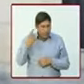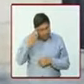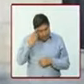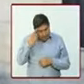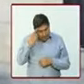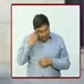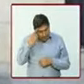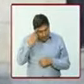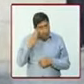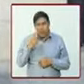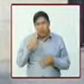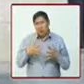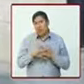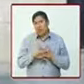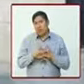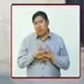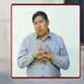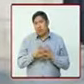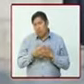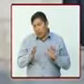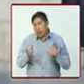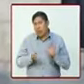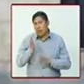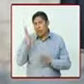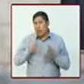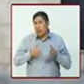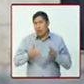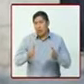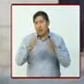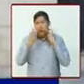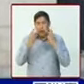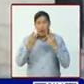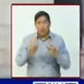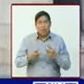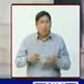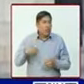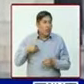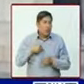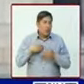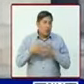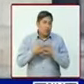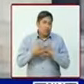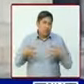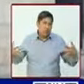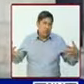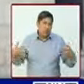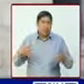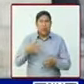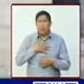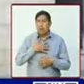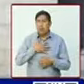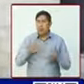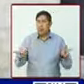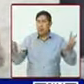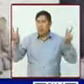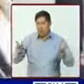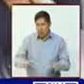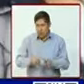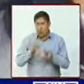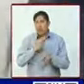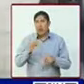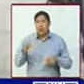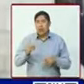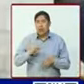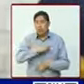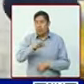no estuvimos de acuerdo en el tema de bloqueos. Hemos salido a las carreteras, se han visto ver en los medios, hemos desbloqueado todo lo que es mi región, la región de Valles y la región